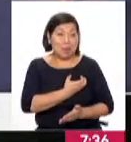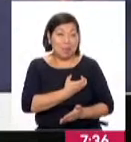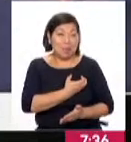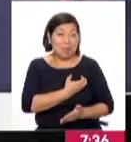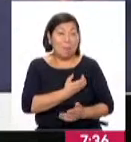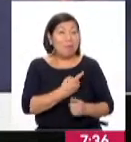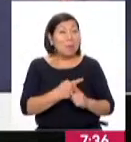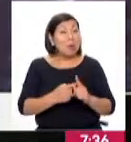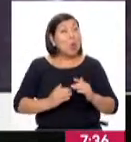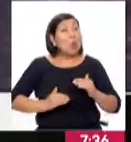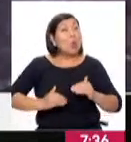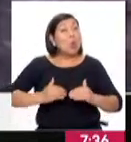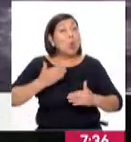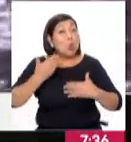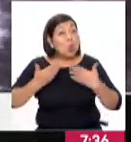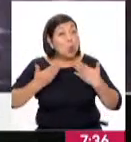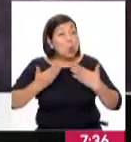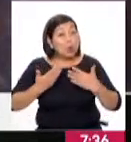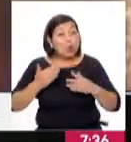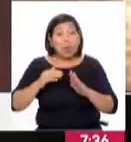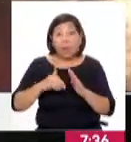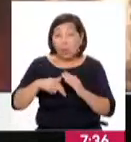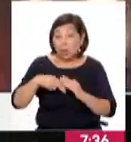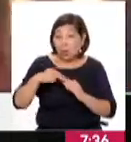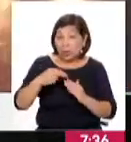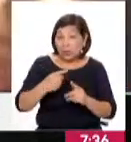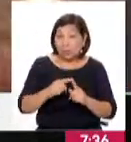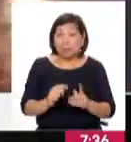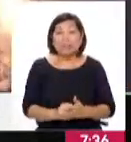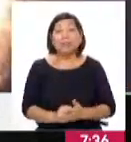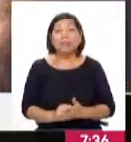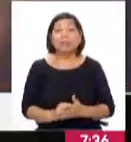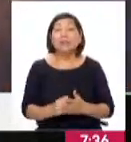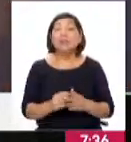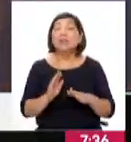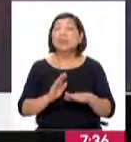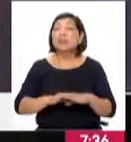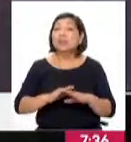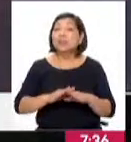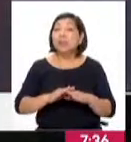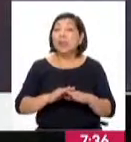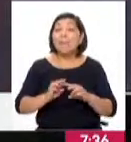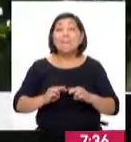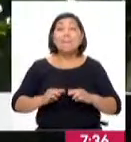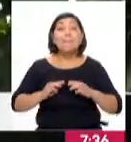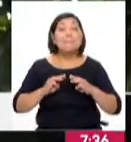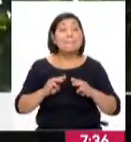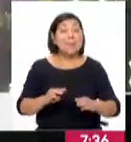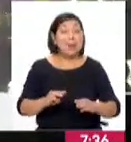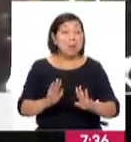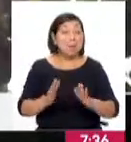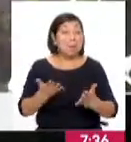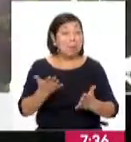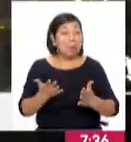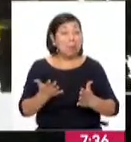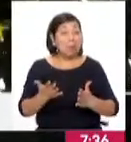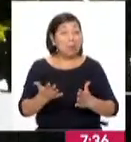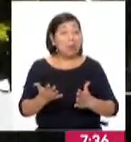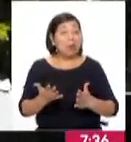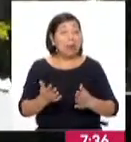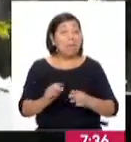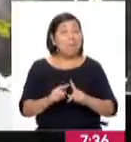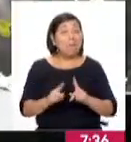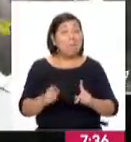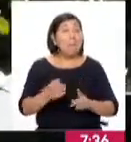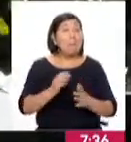cálidas no en el norte del país especialmente sobre la superficie del mar hasta mayo durarían estas condiciones calles